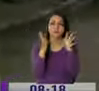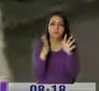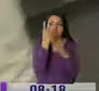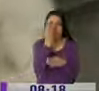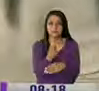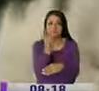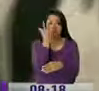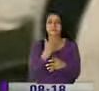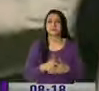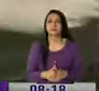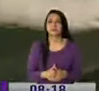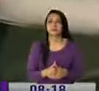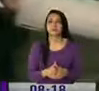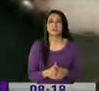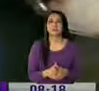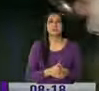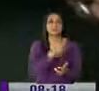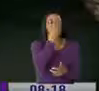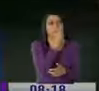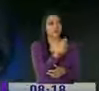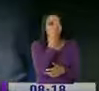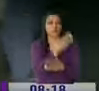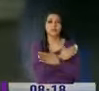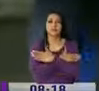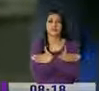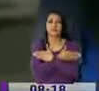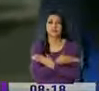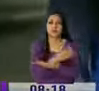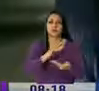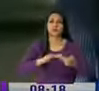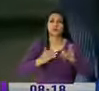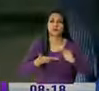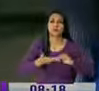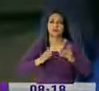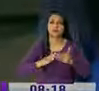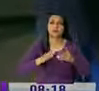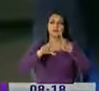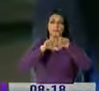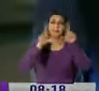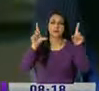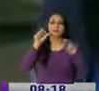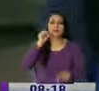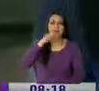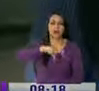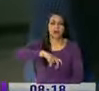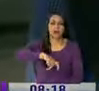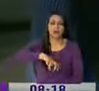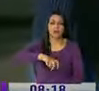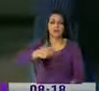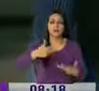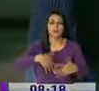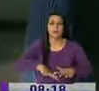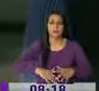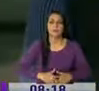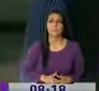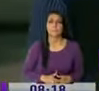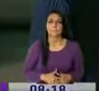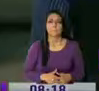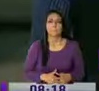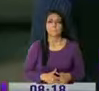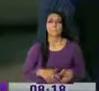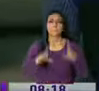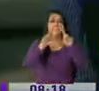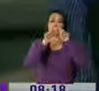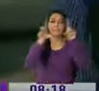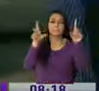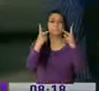días. Buenos días, un saludo a toda la comunidad de parte de MAPS Agua de Quito. Efectivamente, la empresa